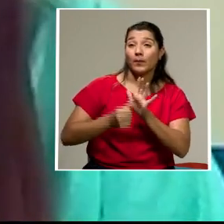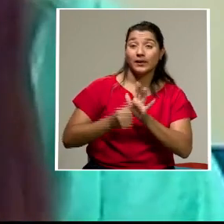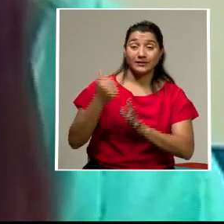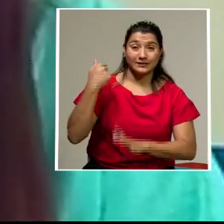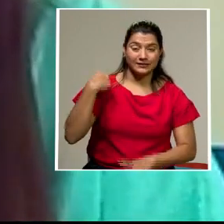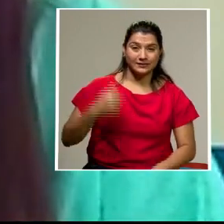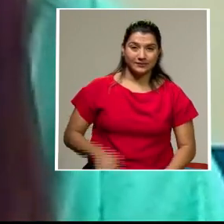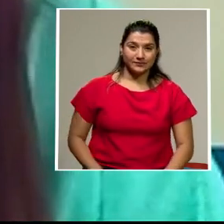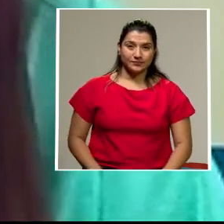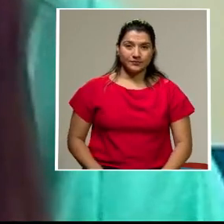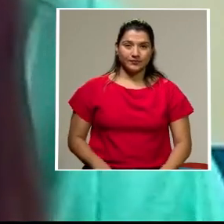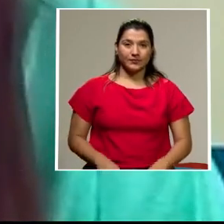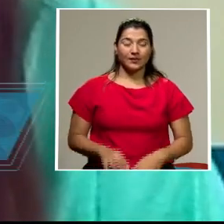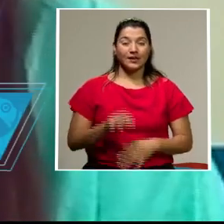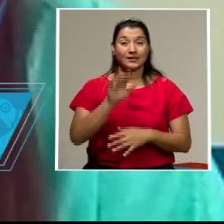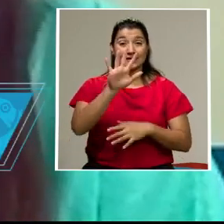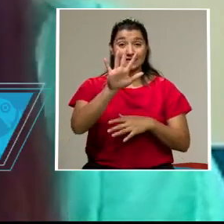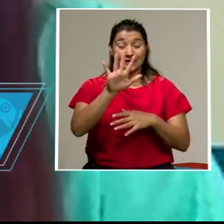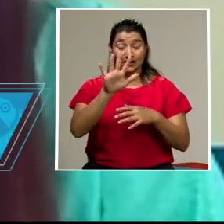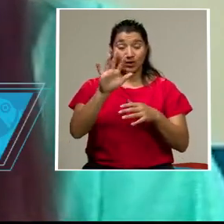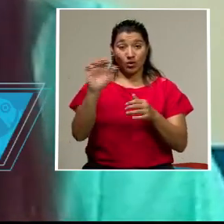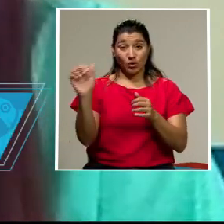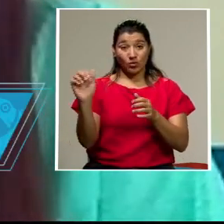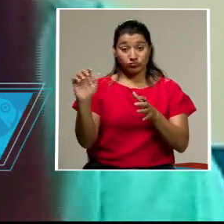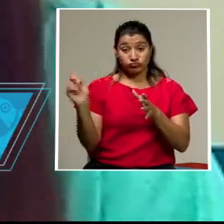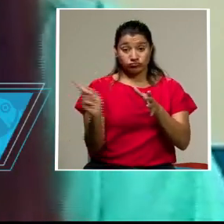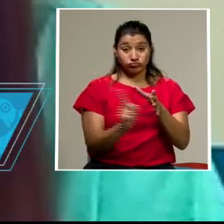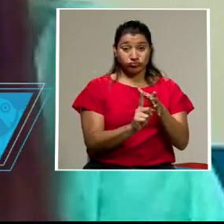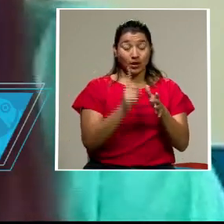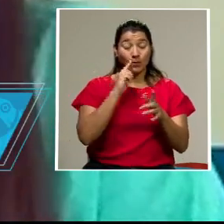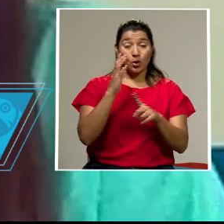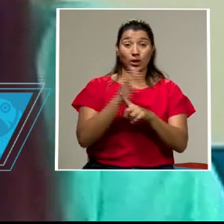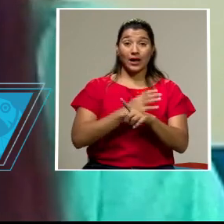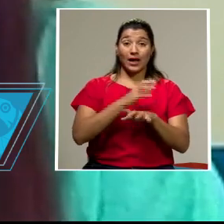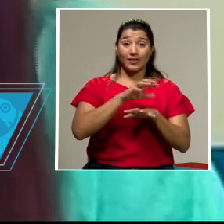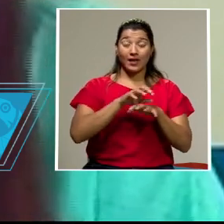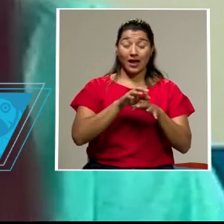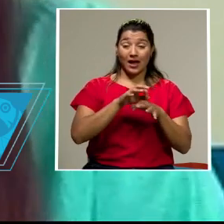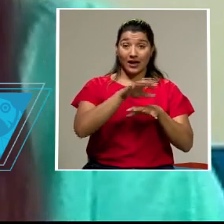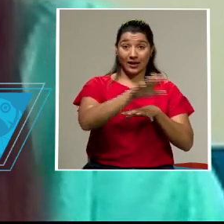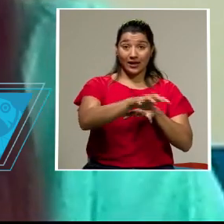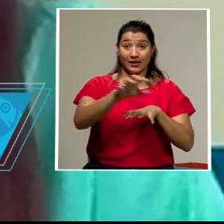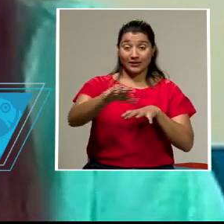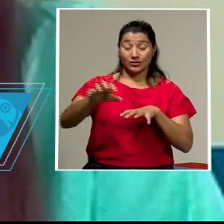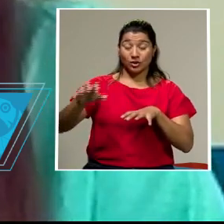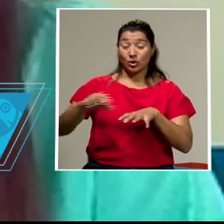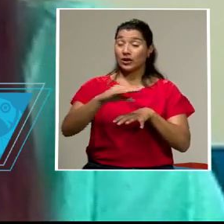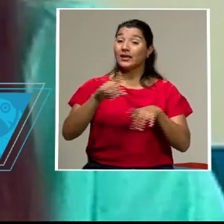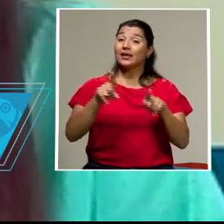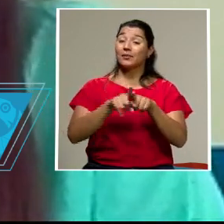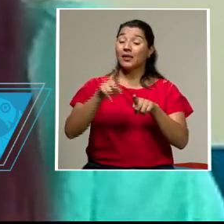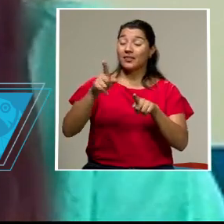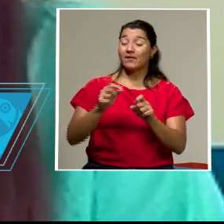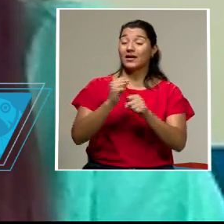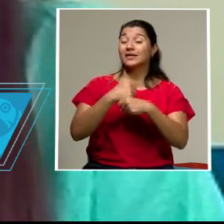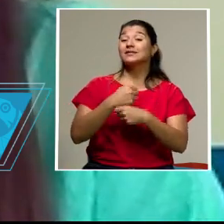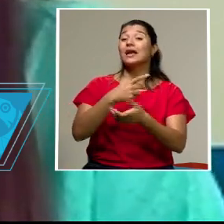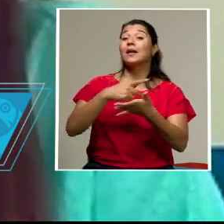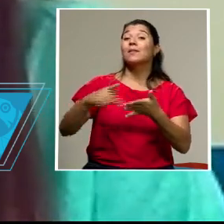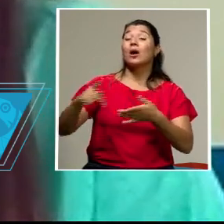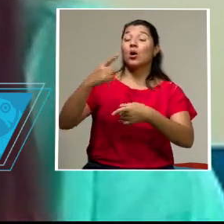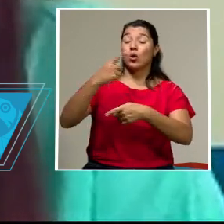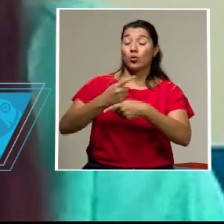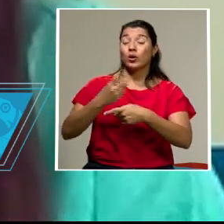de 5 adhesiones por cantón, además de hacer el pago correspondiente a la suma